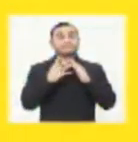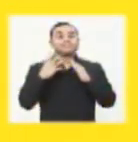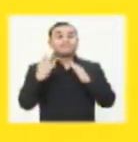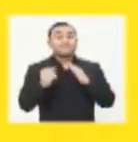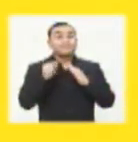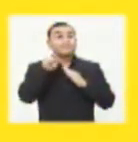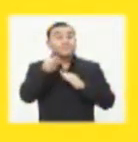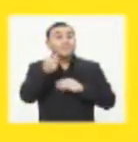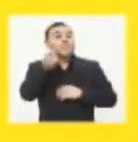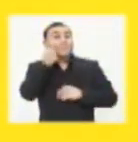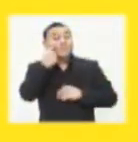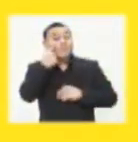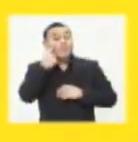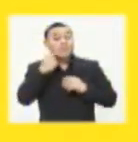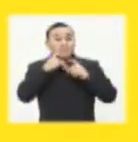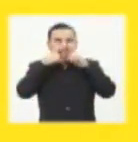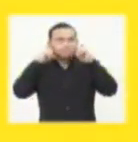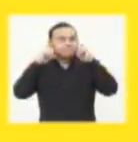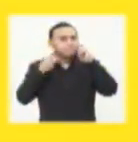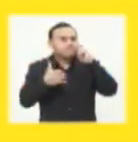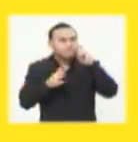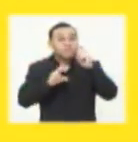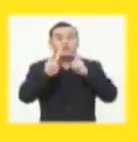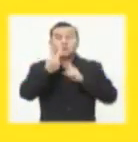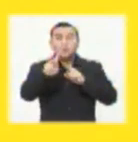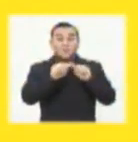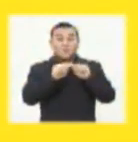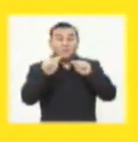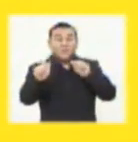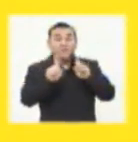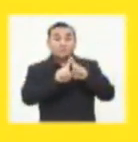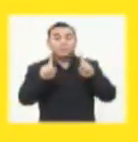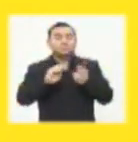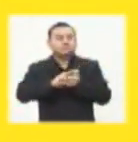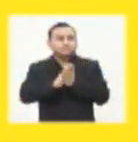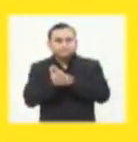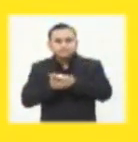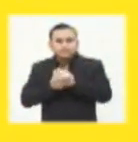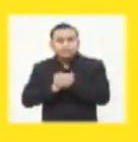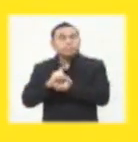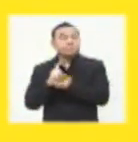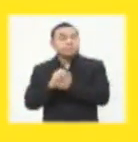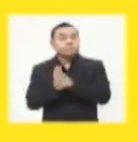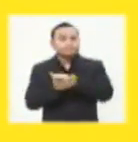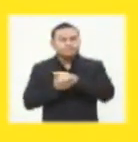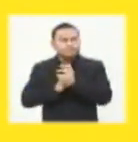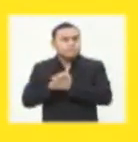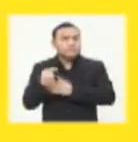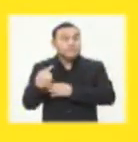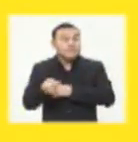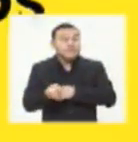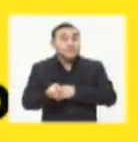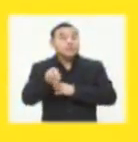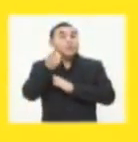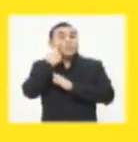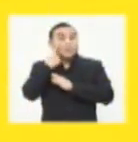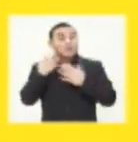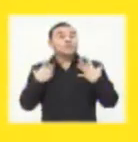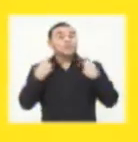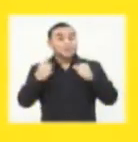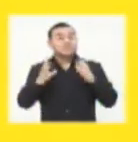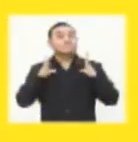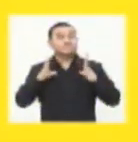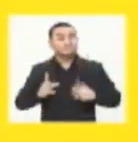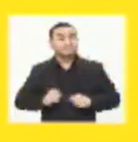Si sales de casa, usa siempre mascarilla. Mantén 2 metros de distancia. Lávate las manos con jabón y usa alcohol gel.